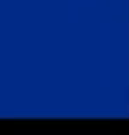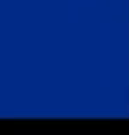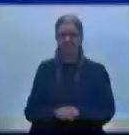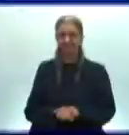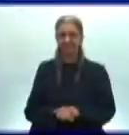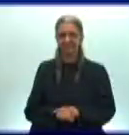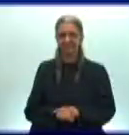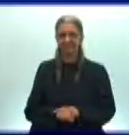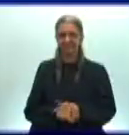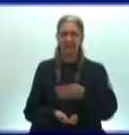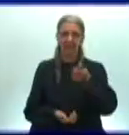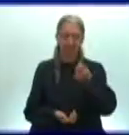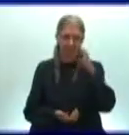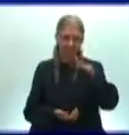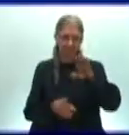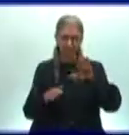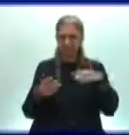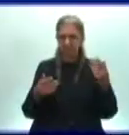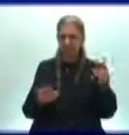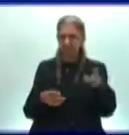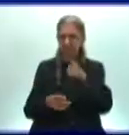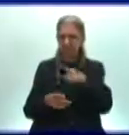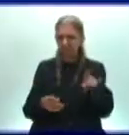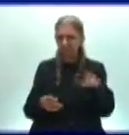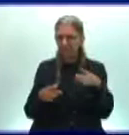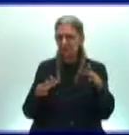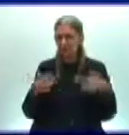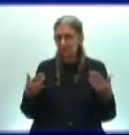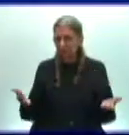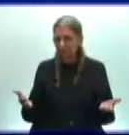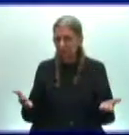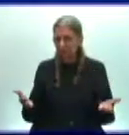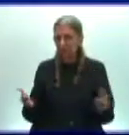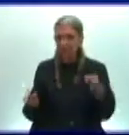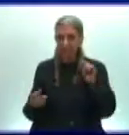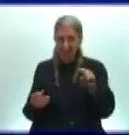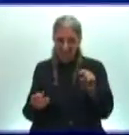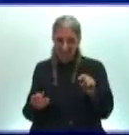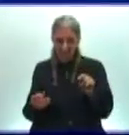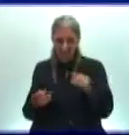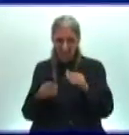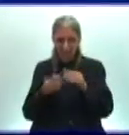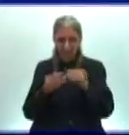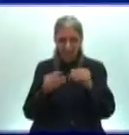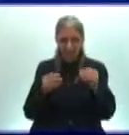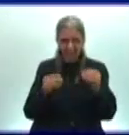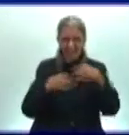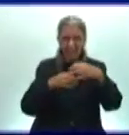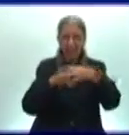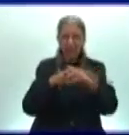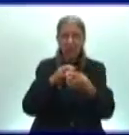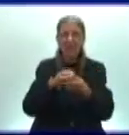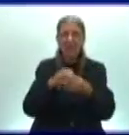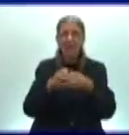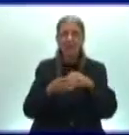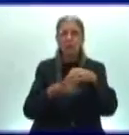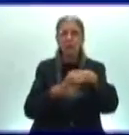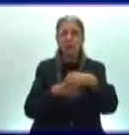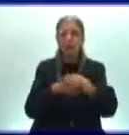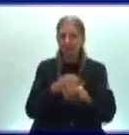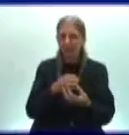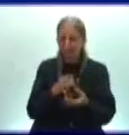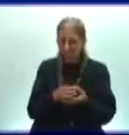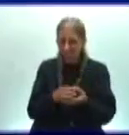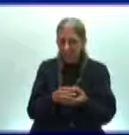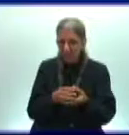Bien, ¿qué tipo de enlace presenta la sustancia 1? Recuerden que estamos hablando de sustancias moleculares, sustancias que están